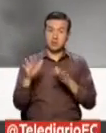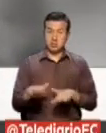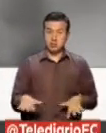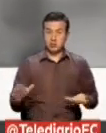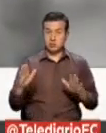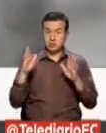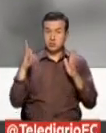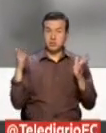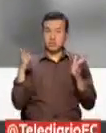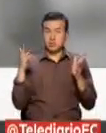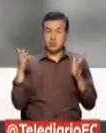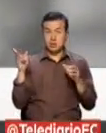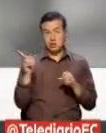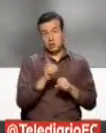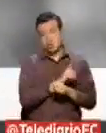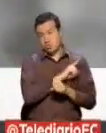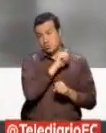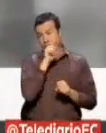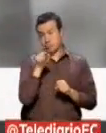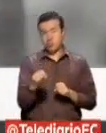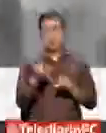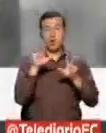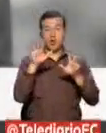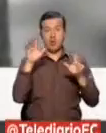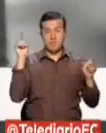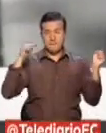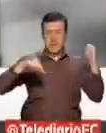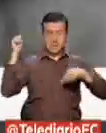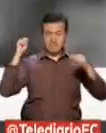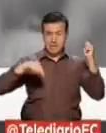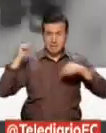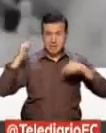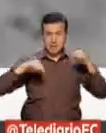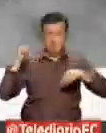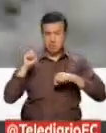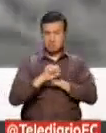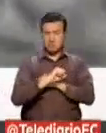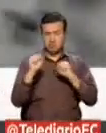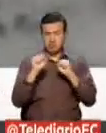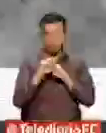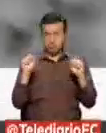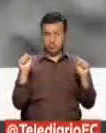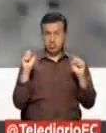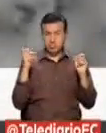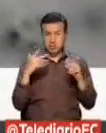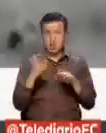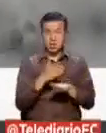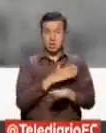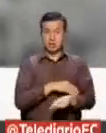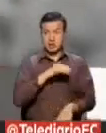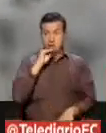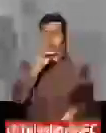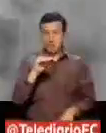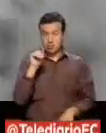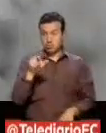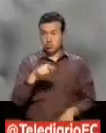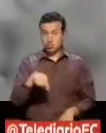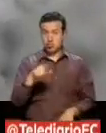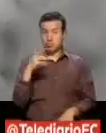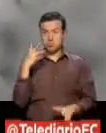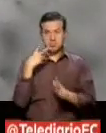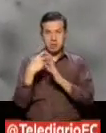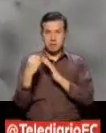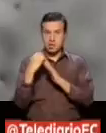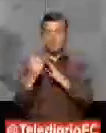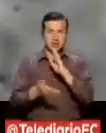de la ciudad recibió el impacto de hasta 8 misiles después de que Hamas lo evacuara tras recibir una llamada anónima anunciando